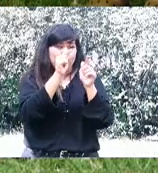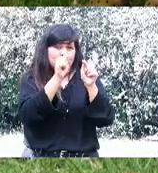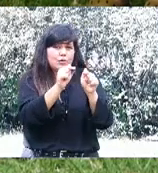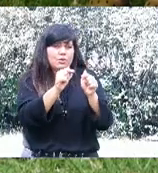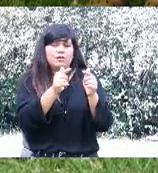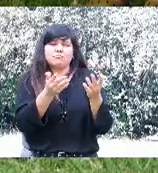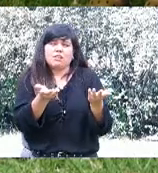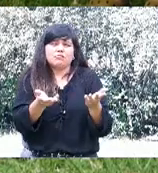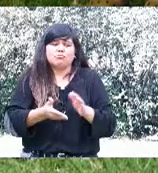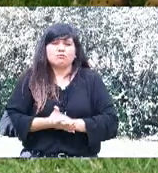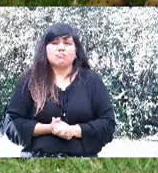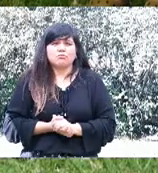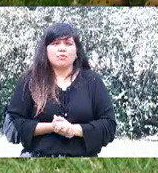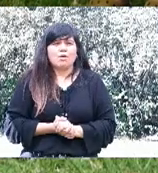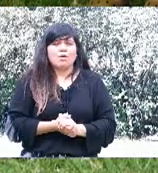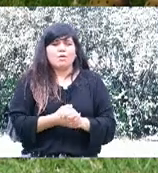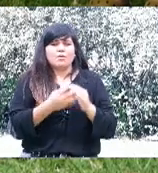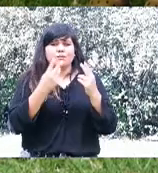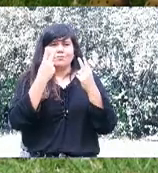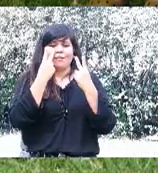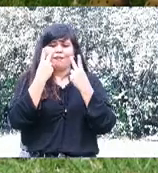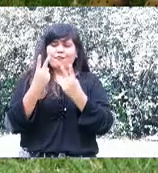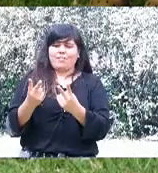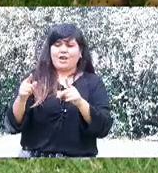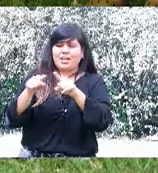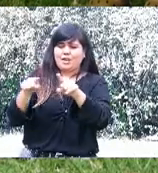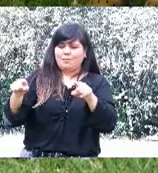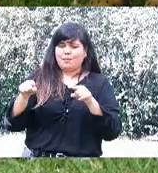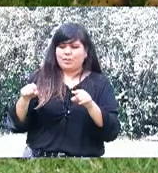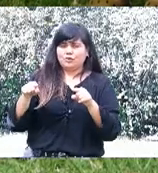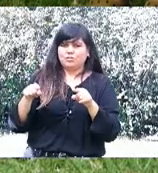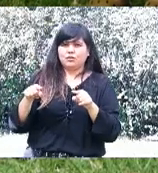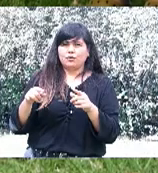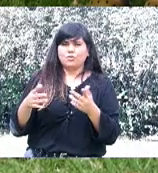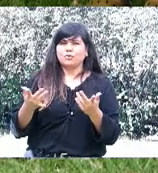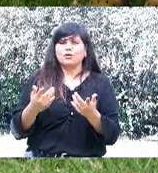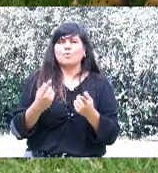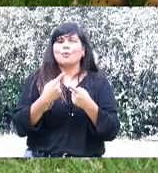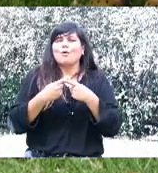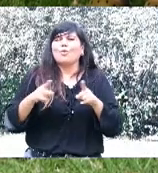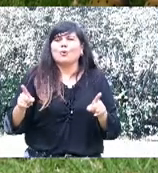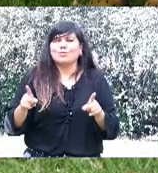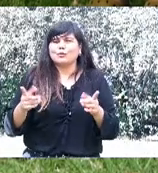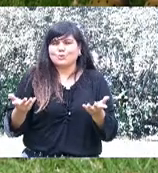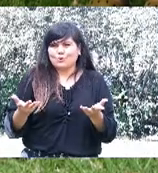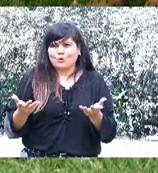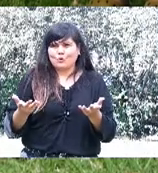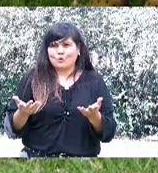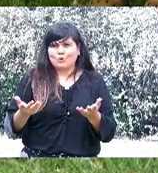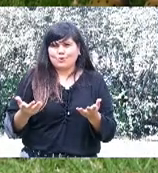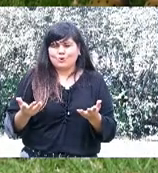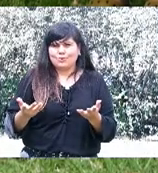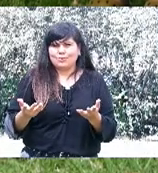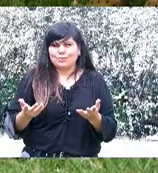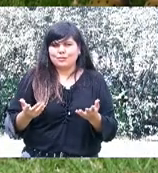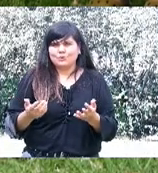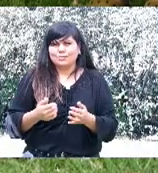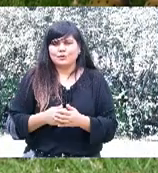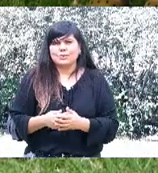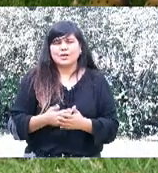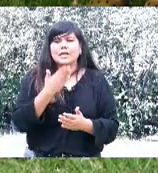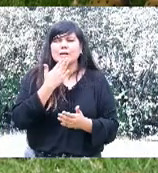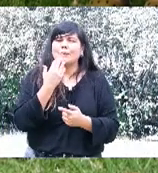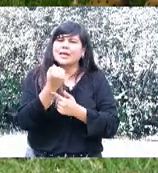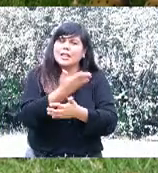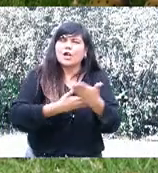eso eh ver a los espacios territoriales como un otro obviamente legítimo eh Y que y